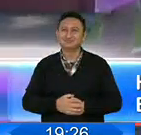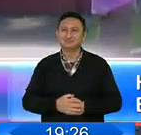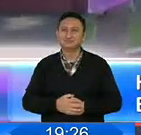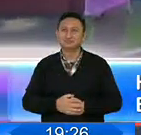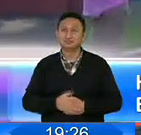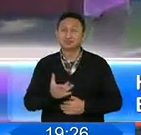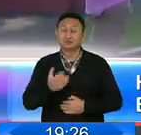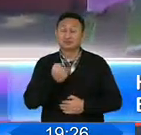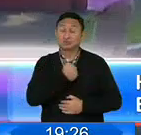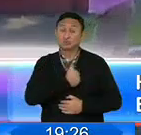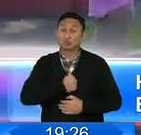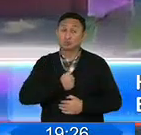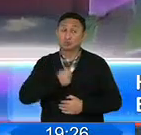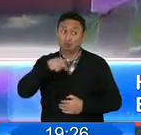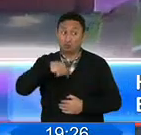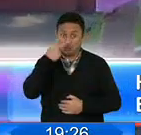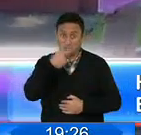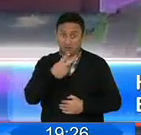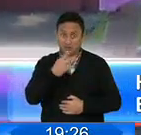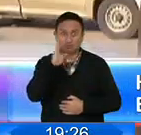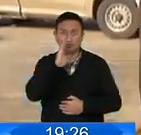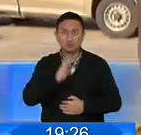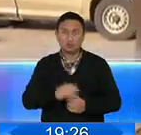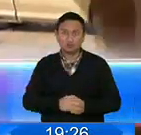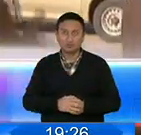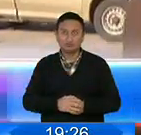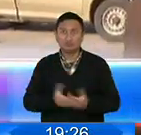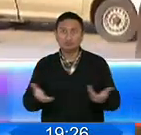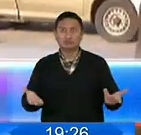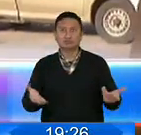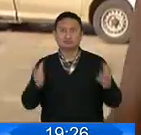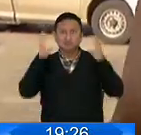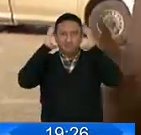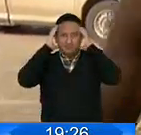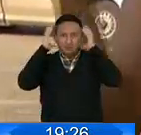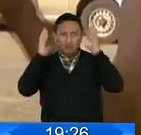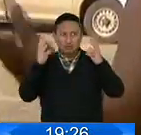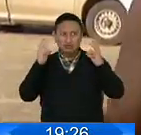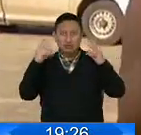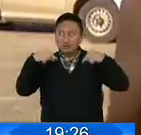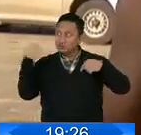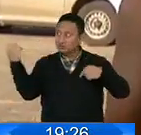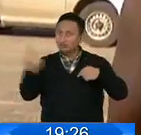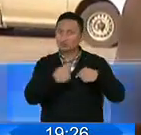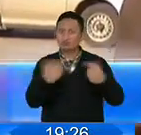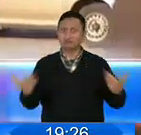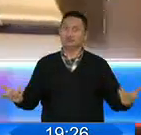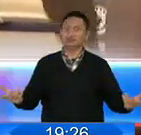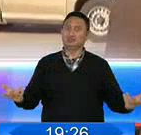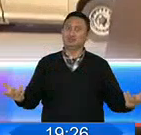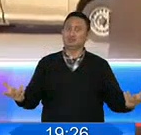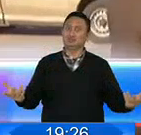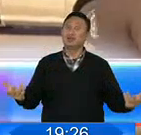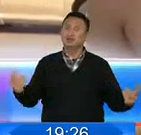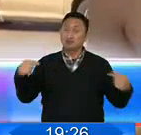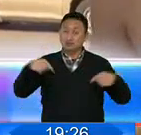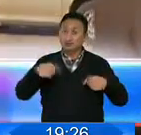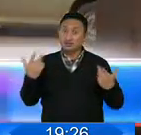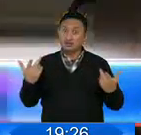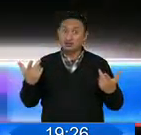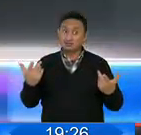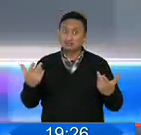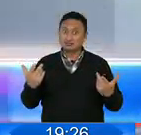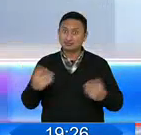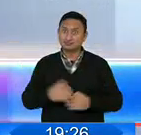lamentable, la verdad que por aquí no se había visto ese tipo de cosas. Te imaginas una cabeza en la ciudadela, imagínese. Ya estamos, ¿en qué mano